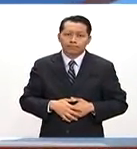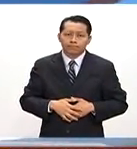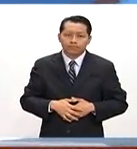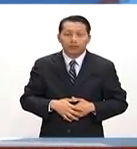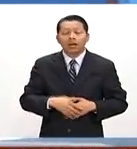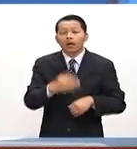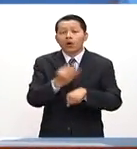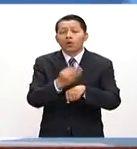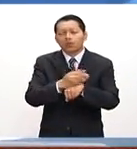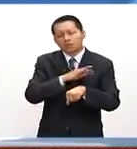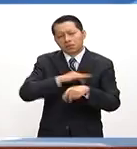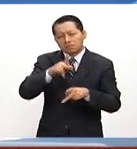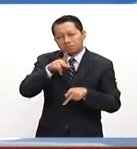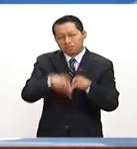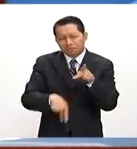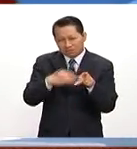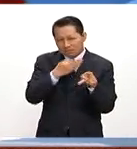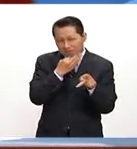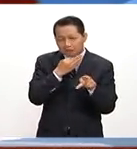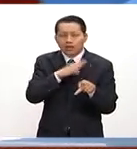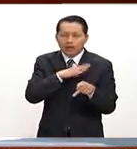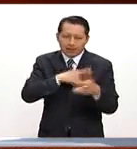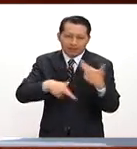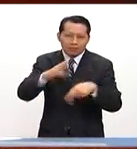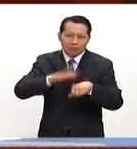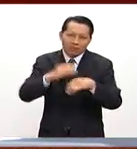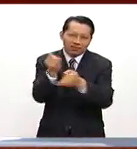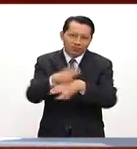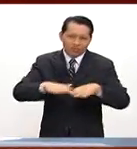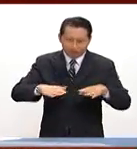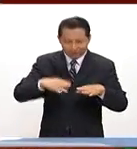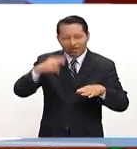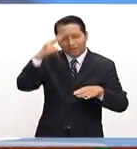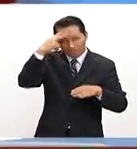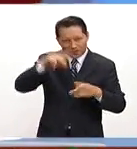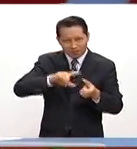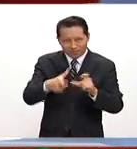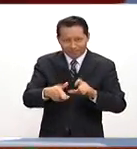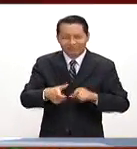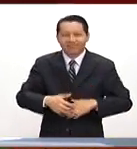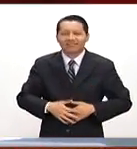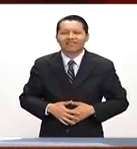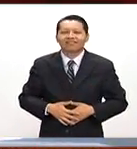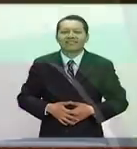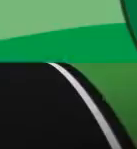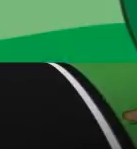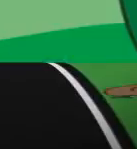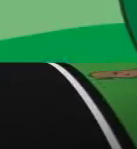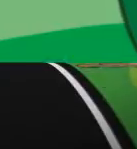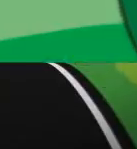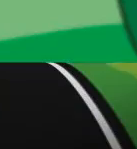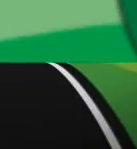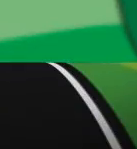Es momento de hacer una breve pausa. Regresamos con mucho más información. Esto es México al Día.